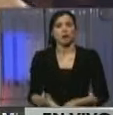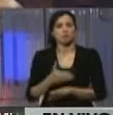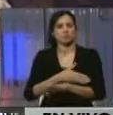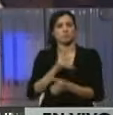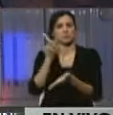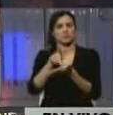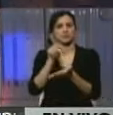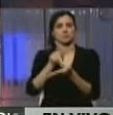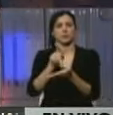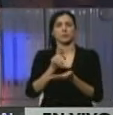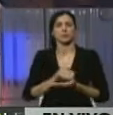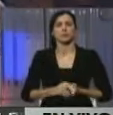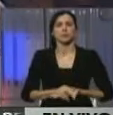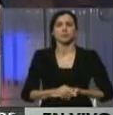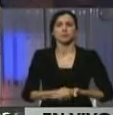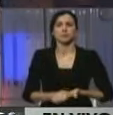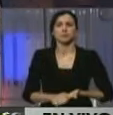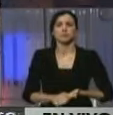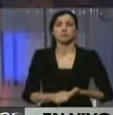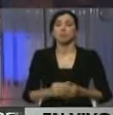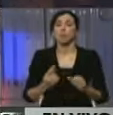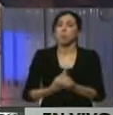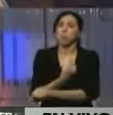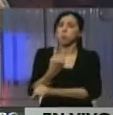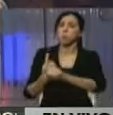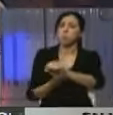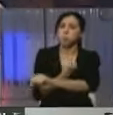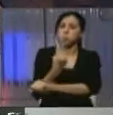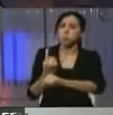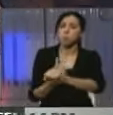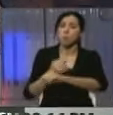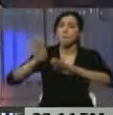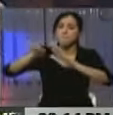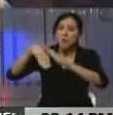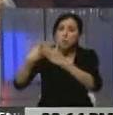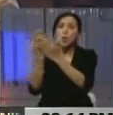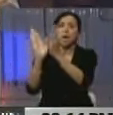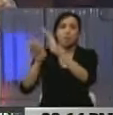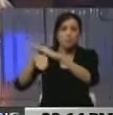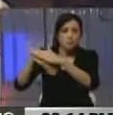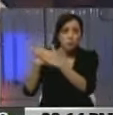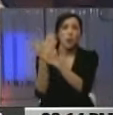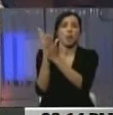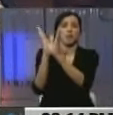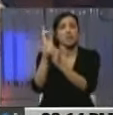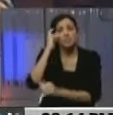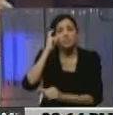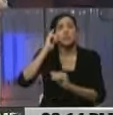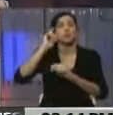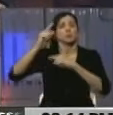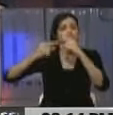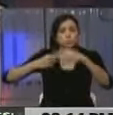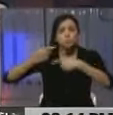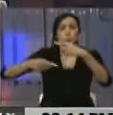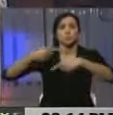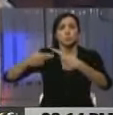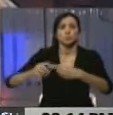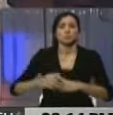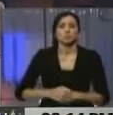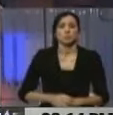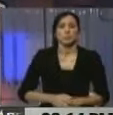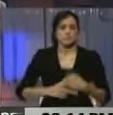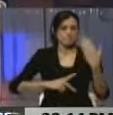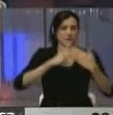participado horas y horas, madrugadas y madrugadas, días y días, en la